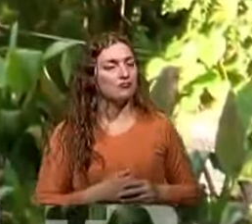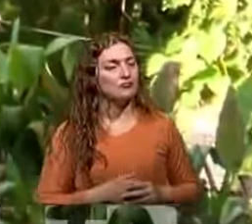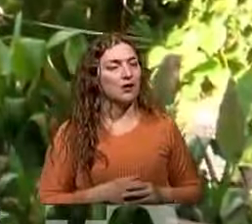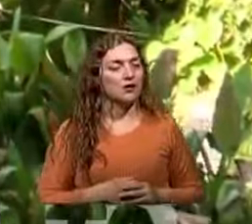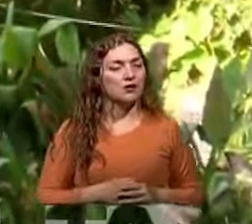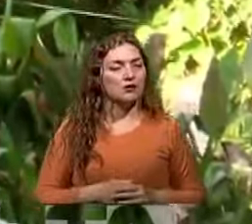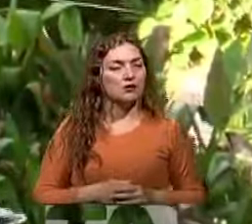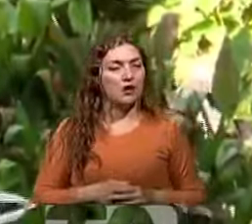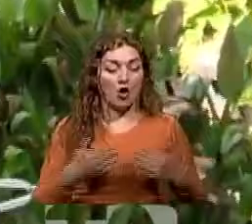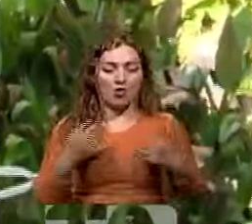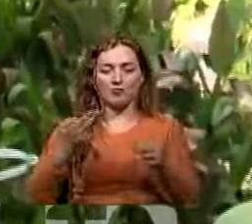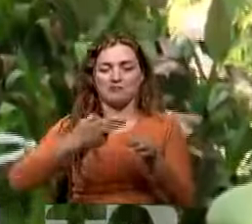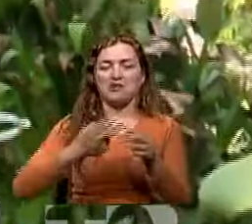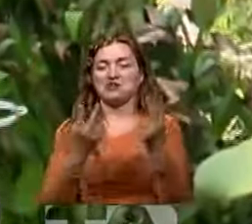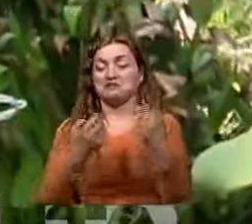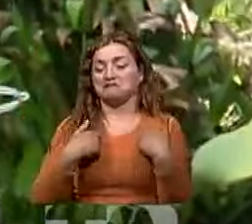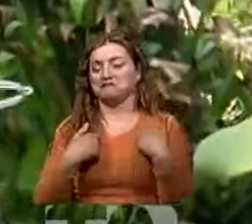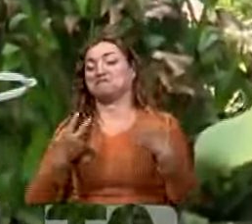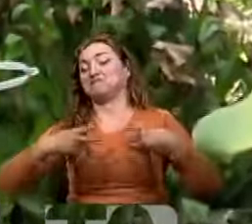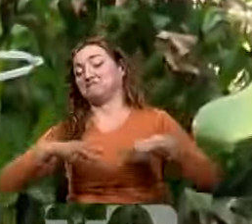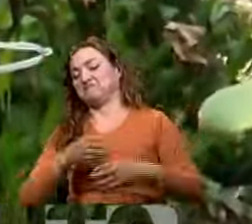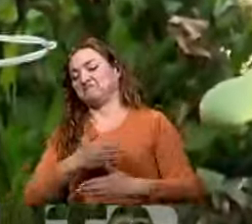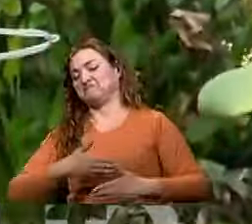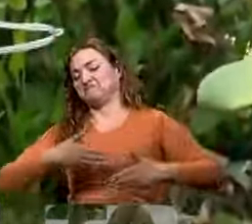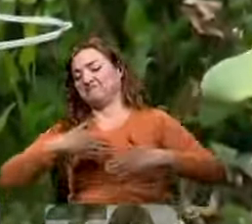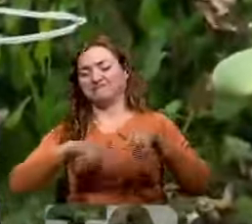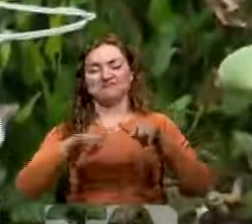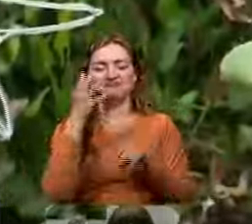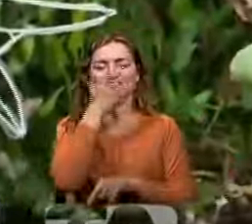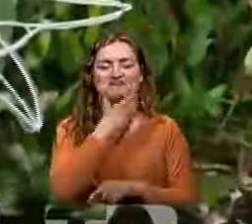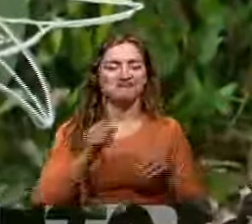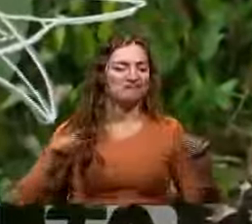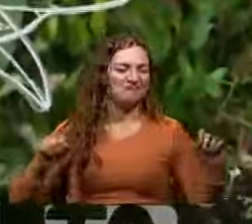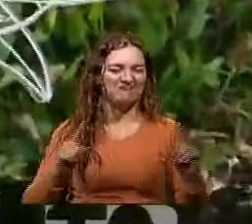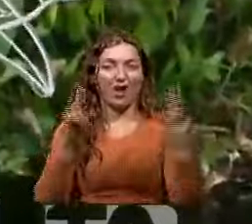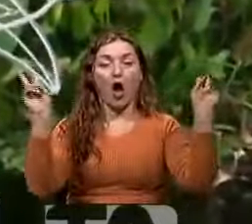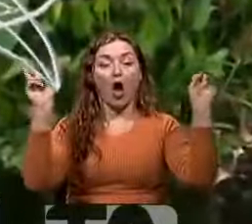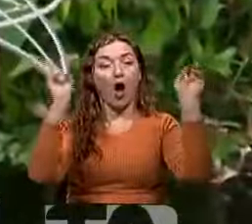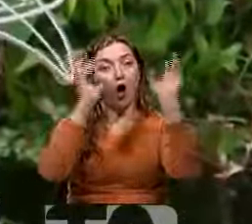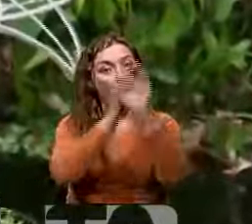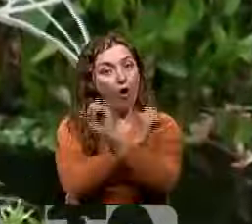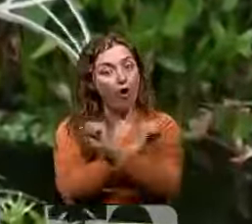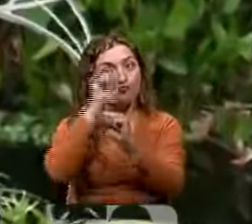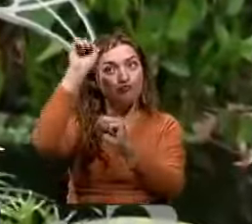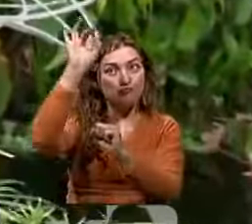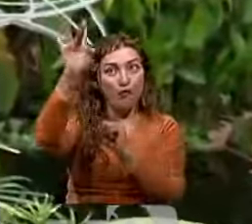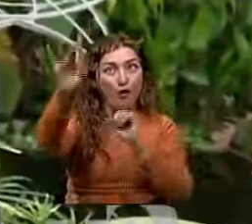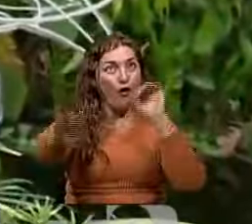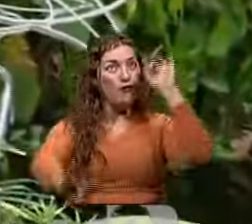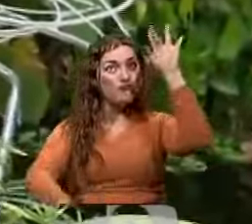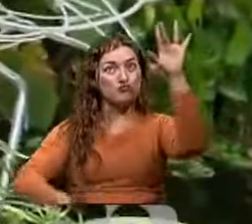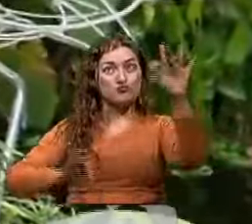parte de ese grupo estoy yo. Yo ya vine y disfruté de los espacios. Son maravillosos en la noche. Mucha iluminación, el tema de